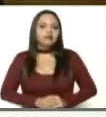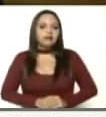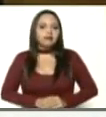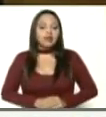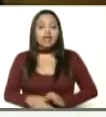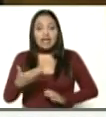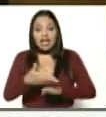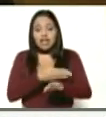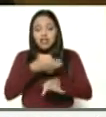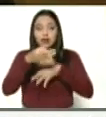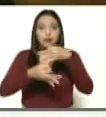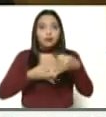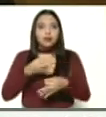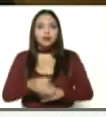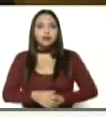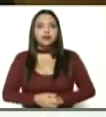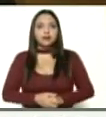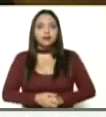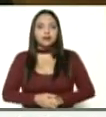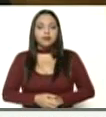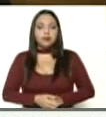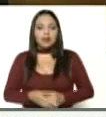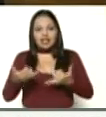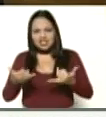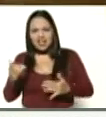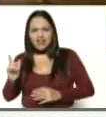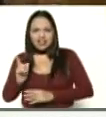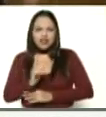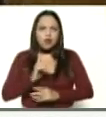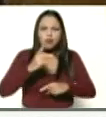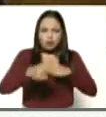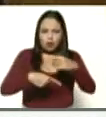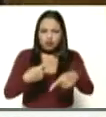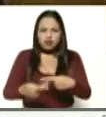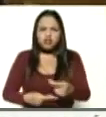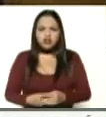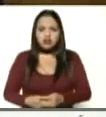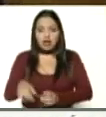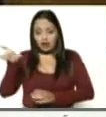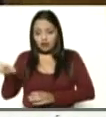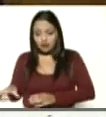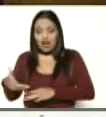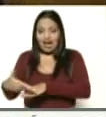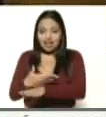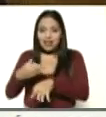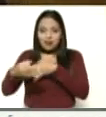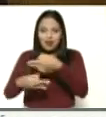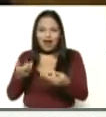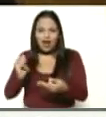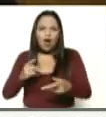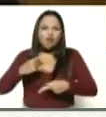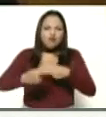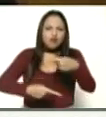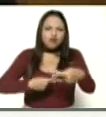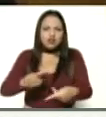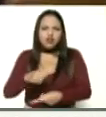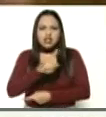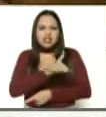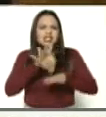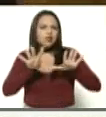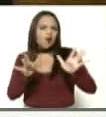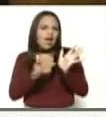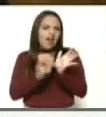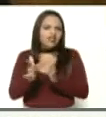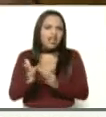decía, ya venía un proceso, y también nuestra historiadora lo dijo, venía un proceso. El 19 de abril no fue